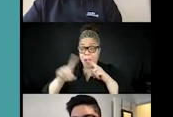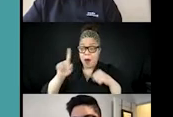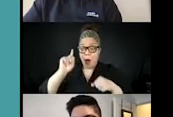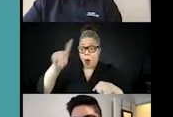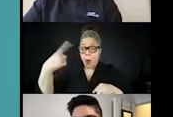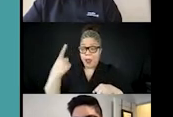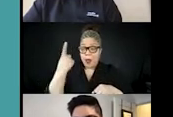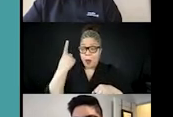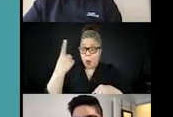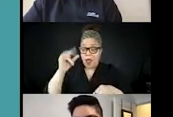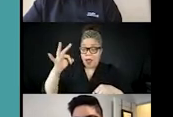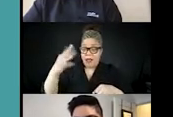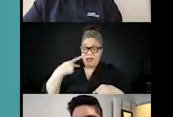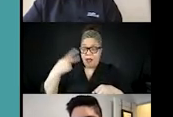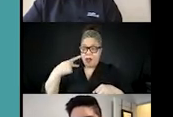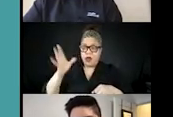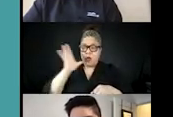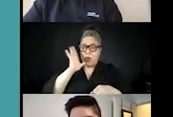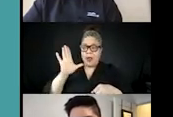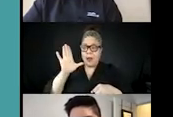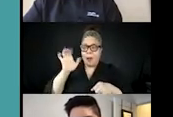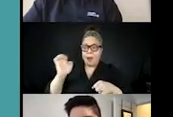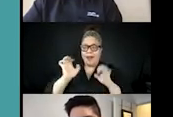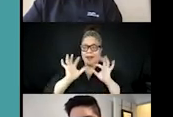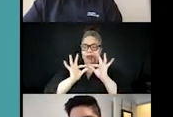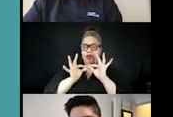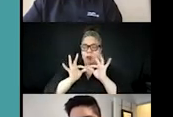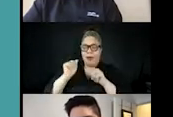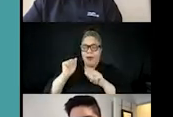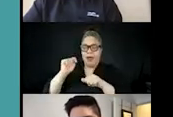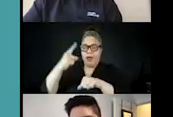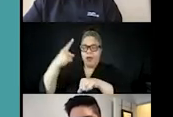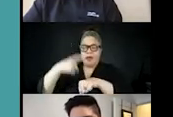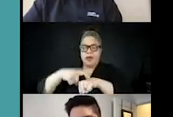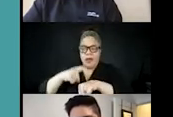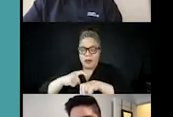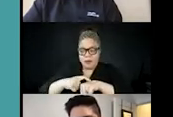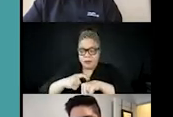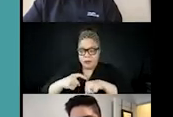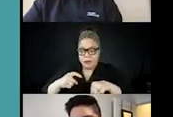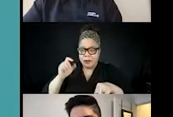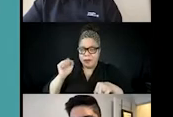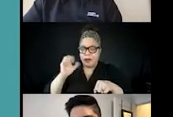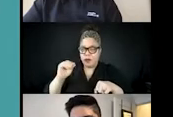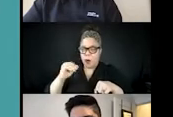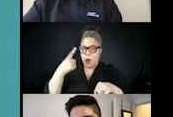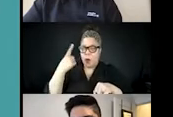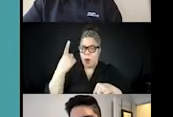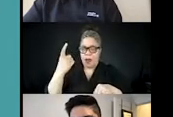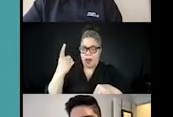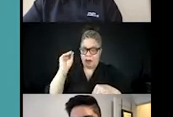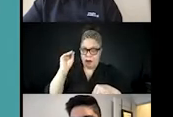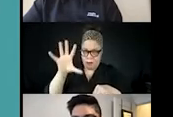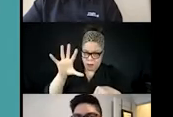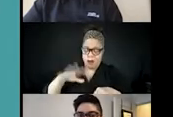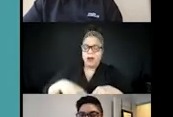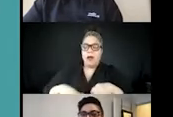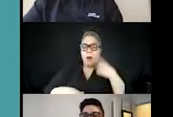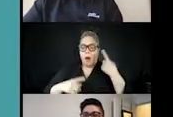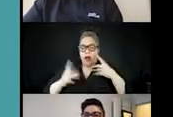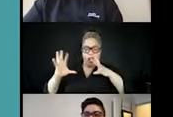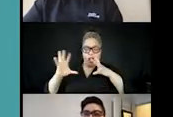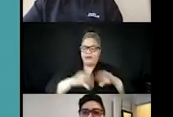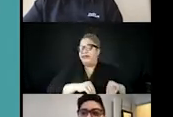que al igual que juan bueno vas tu vida y tienen que ver a the